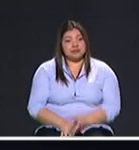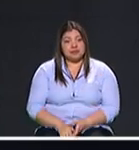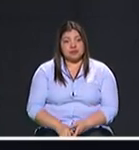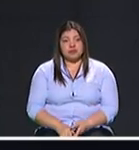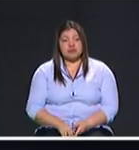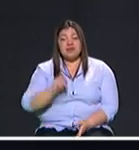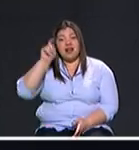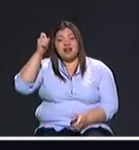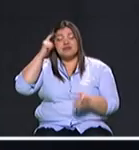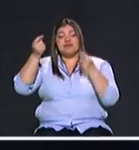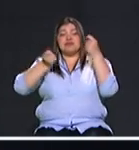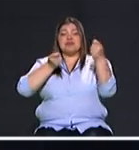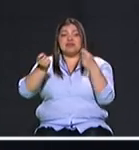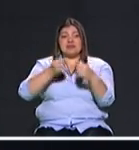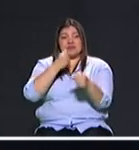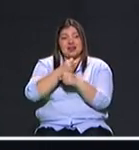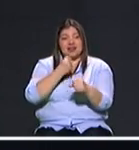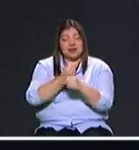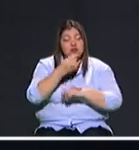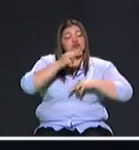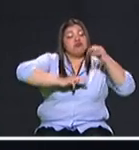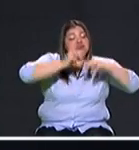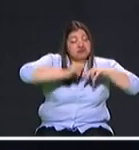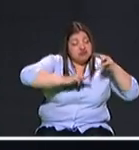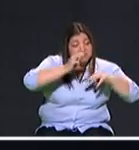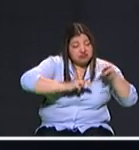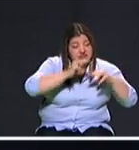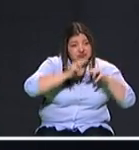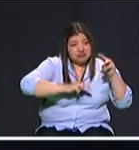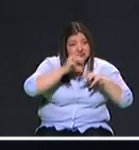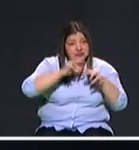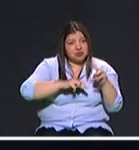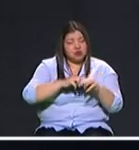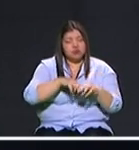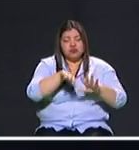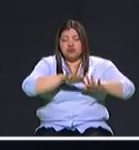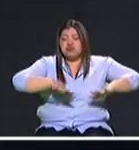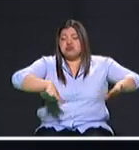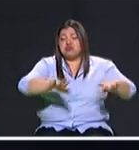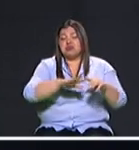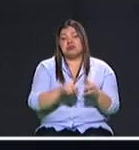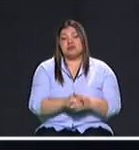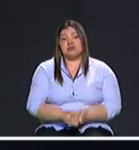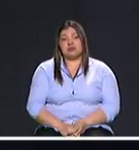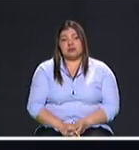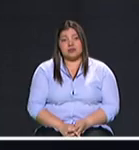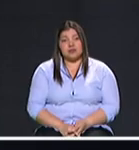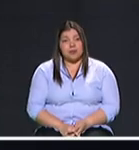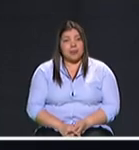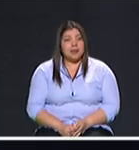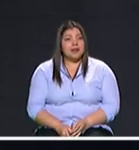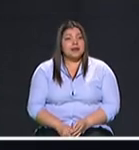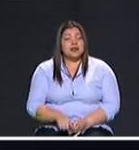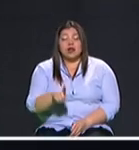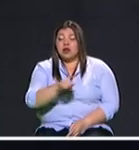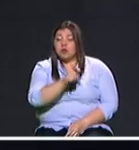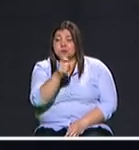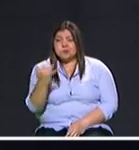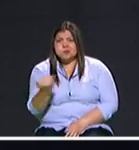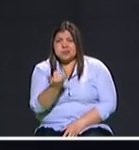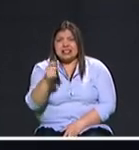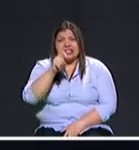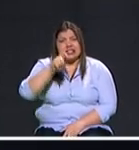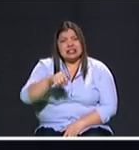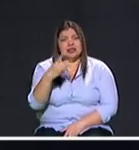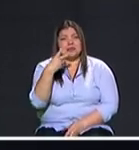primero es reactivar la construcción segundo obras públicas tercero la cuarta revolución industrial que necesita 20.000 jóvenes en los próximos